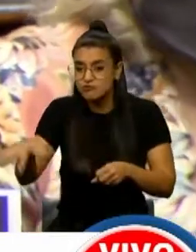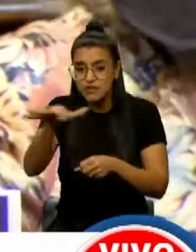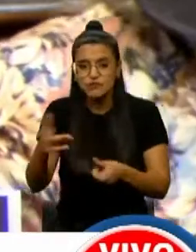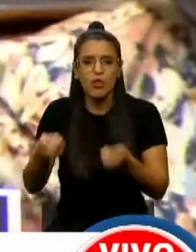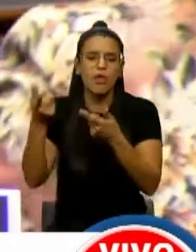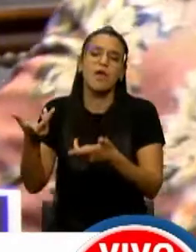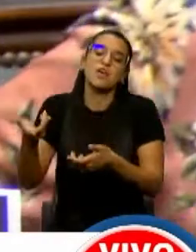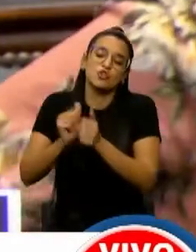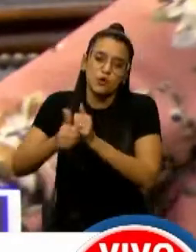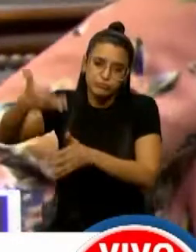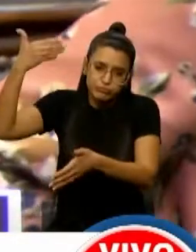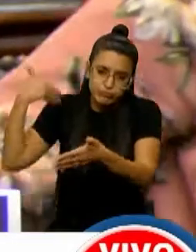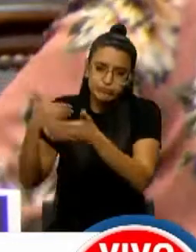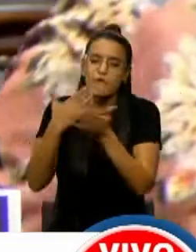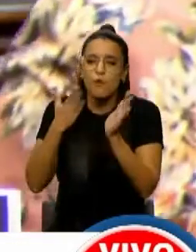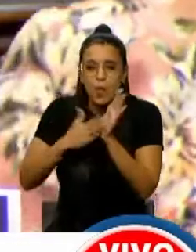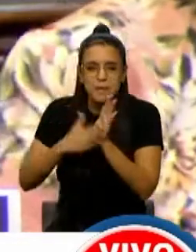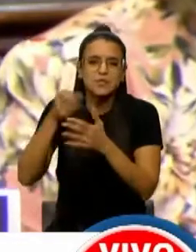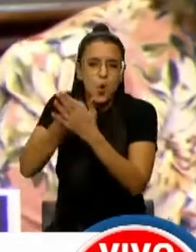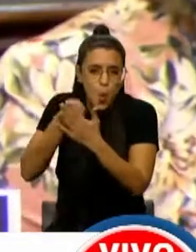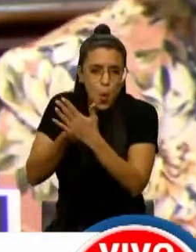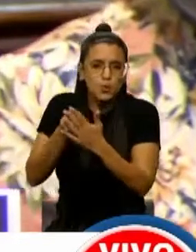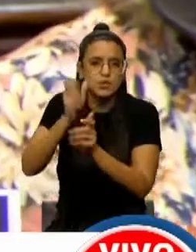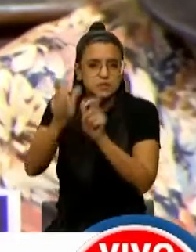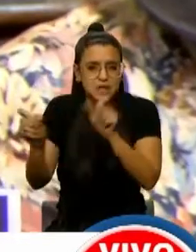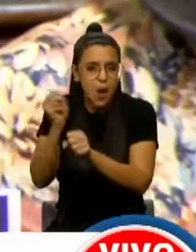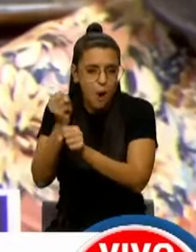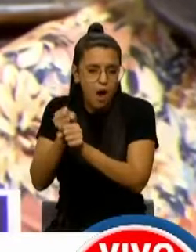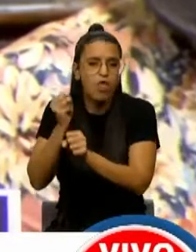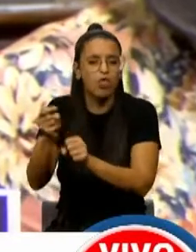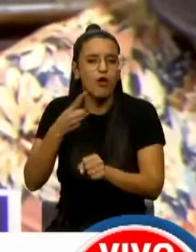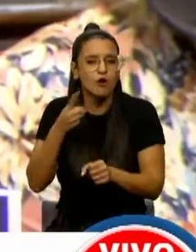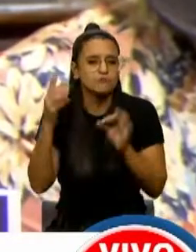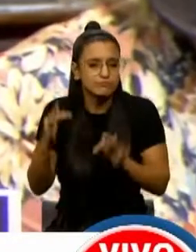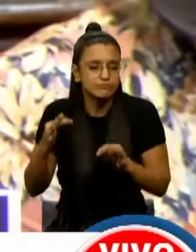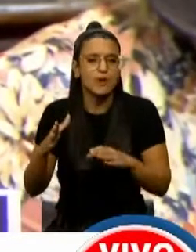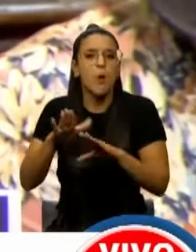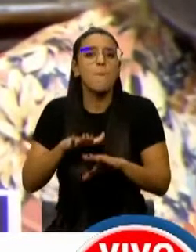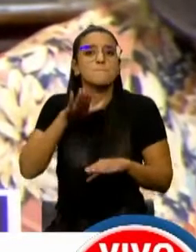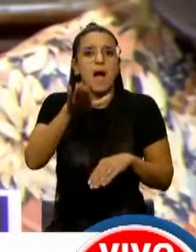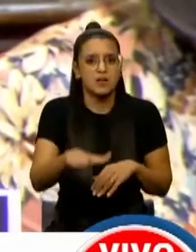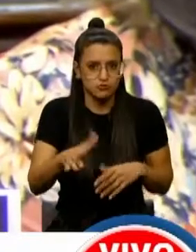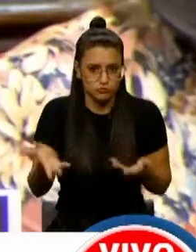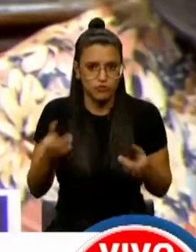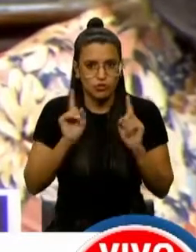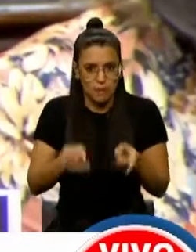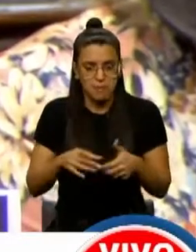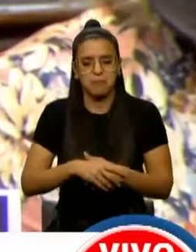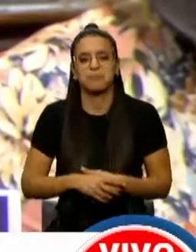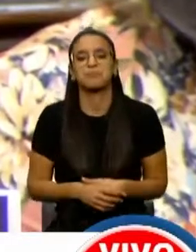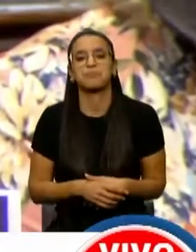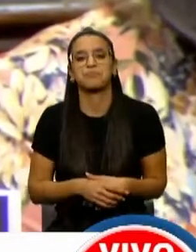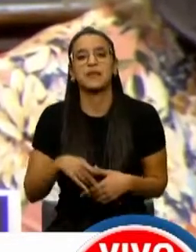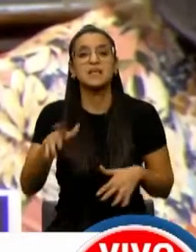con una larga historia, con fundamentaciones, y la lucha de los trabajadores complementan un paso más de la jornada.